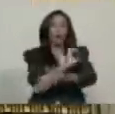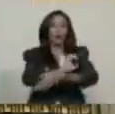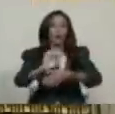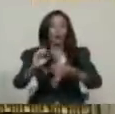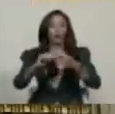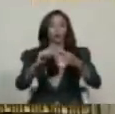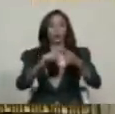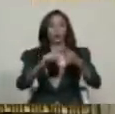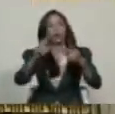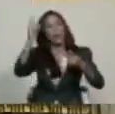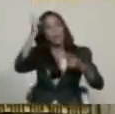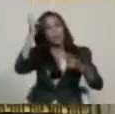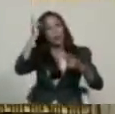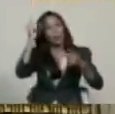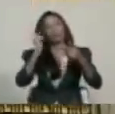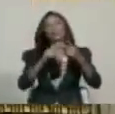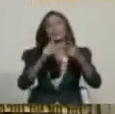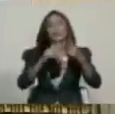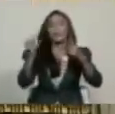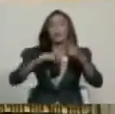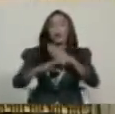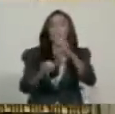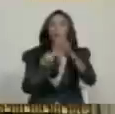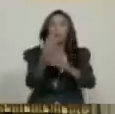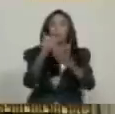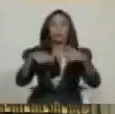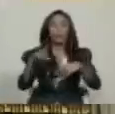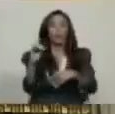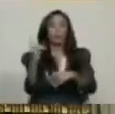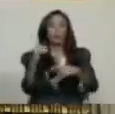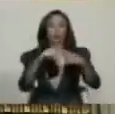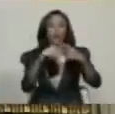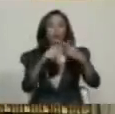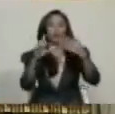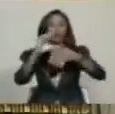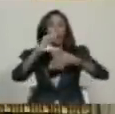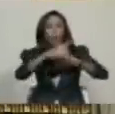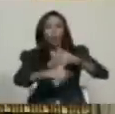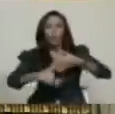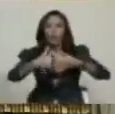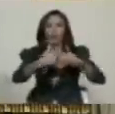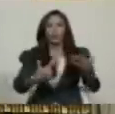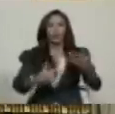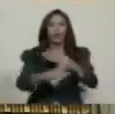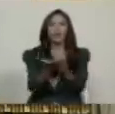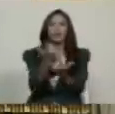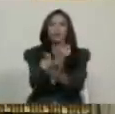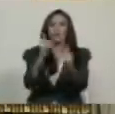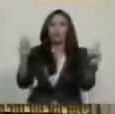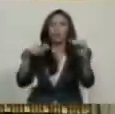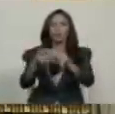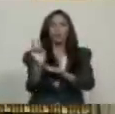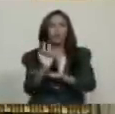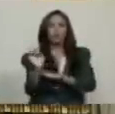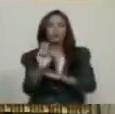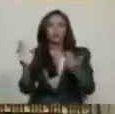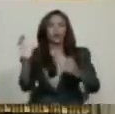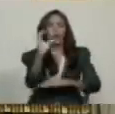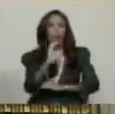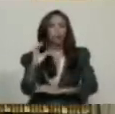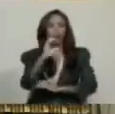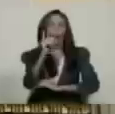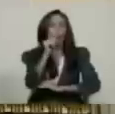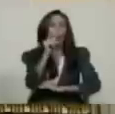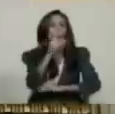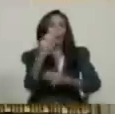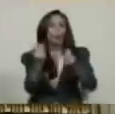Libertador del Perú, libertador y fundador de Bolivia, libertador de Sudamérica, libertador de Venezuela, de Colombia, uno de los grandes